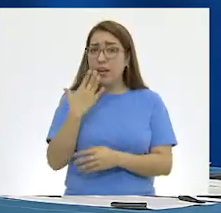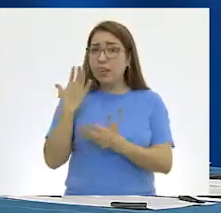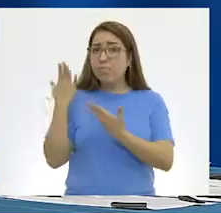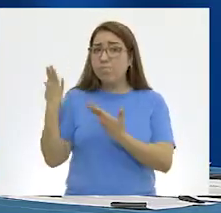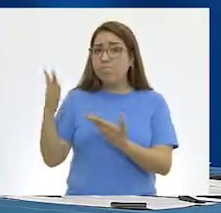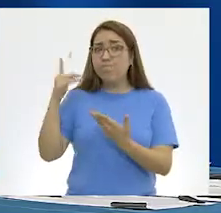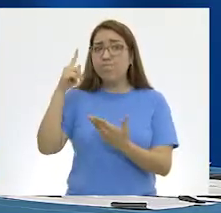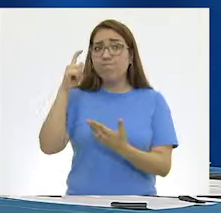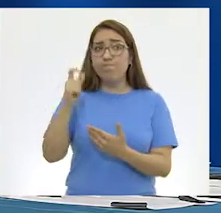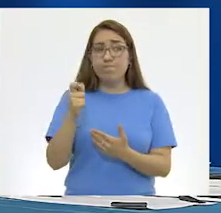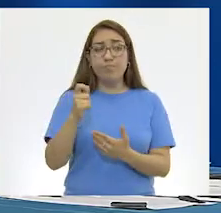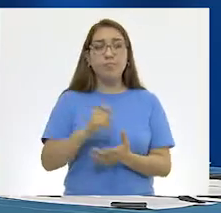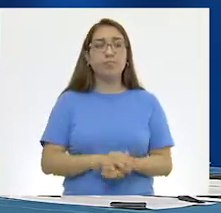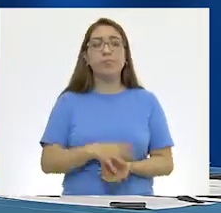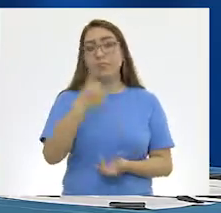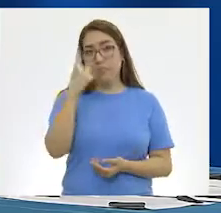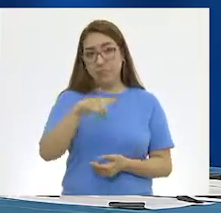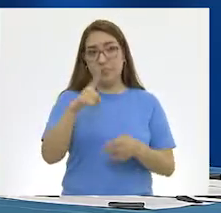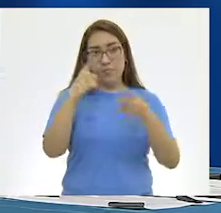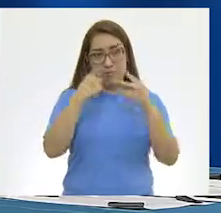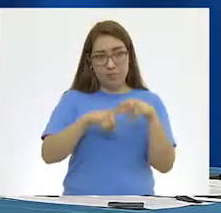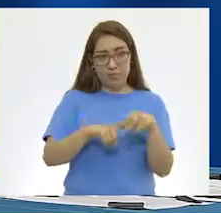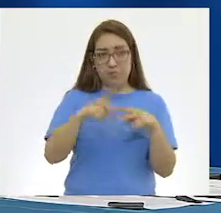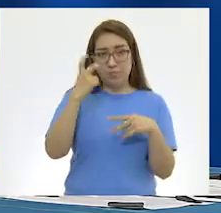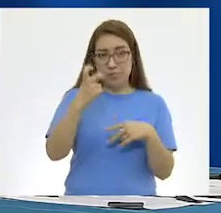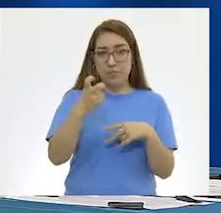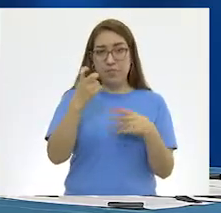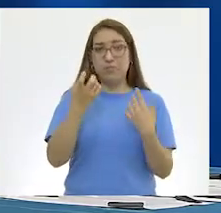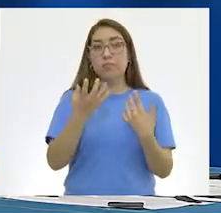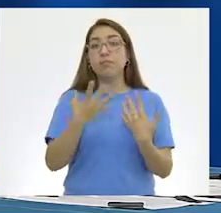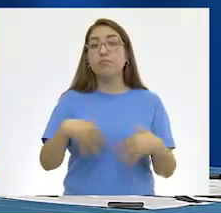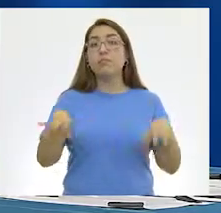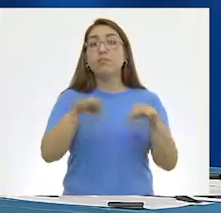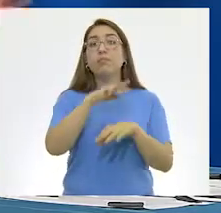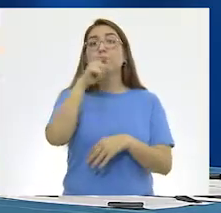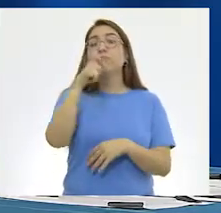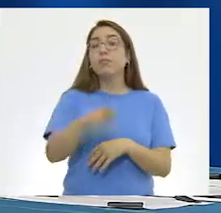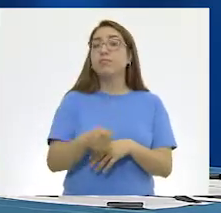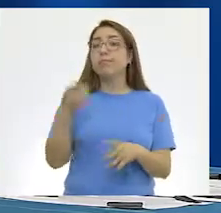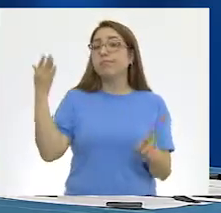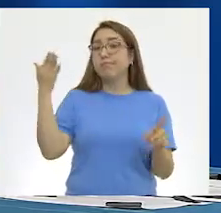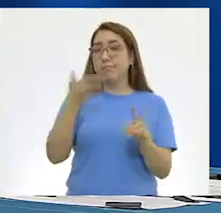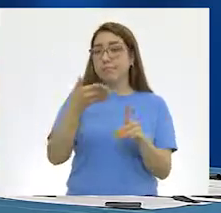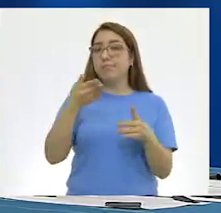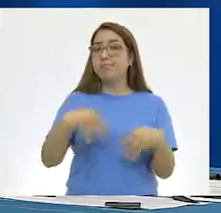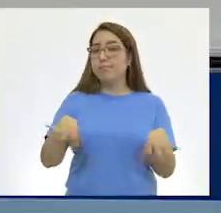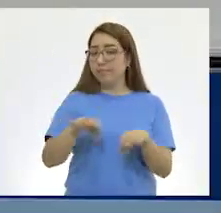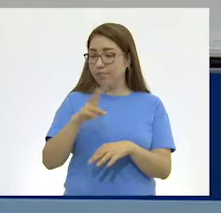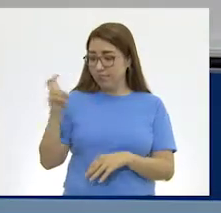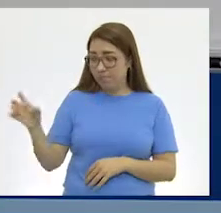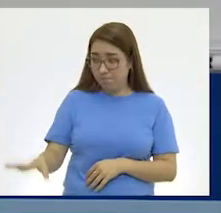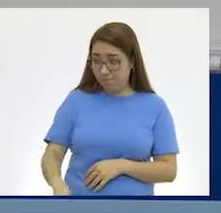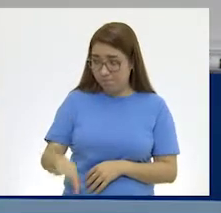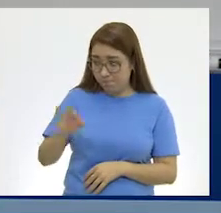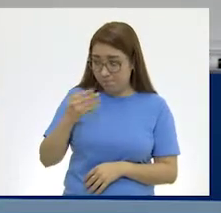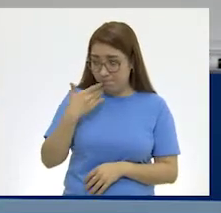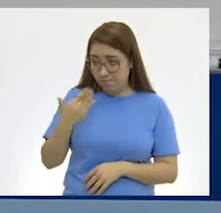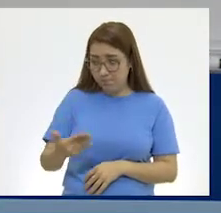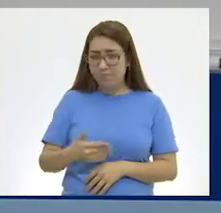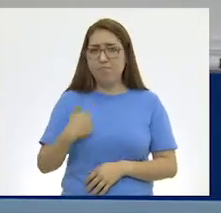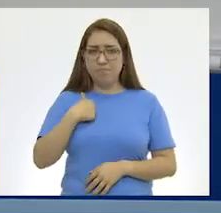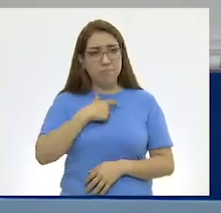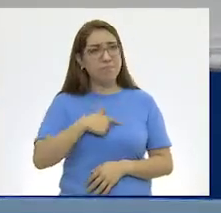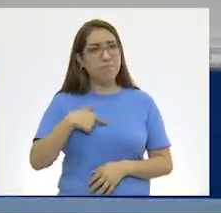que puede ilustrar la introducción, ya que muestra aspectos específicos. Excelente elección, Raulito. Sí, me gustó mucho cómo